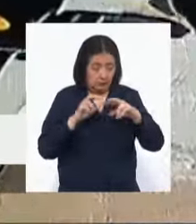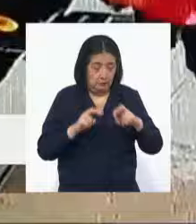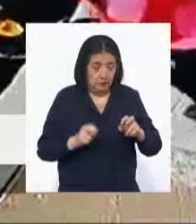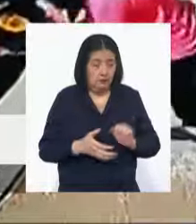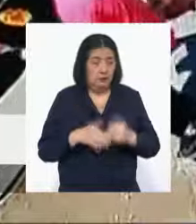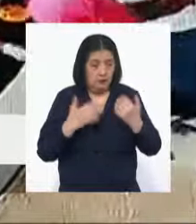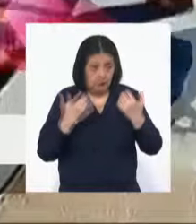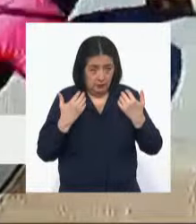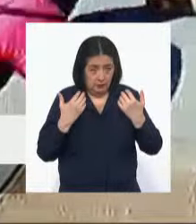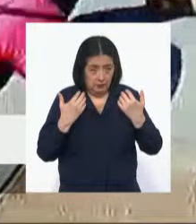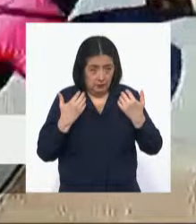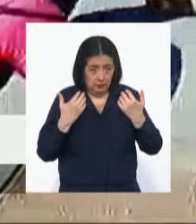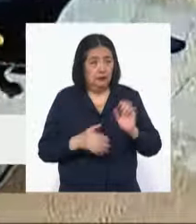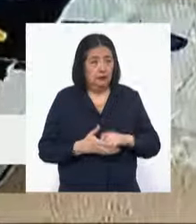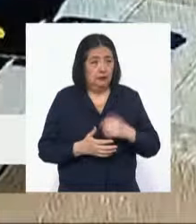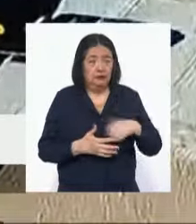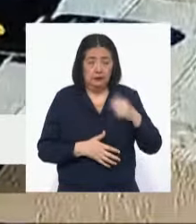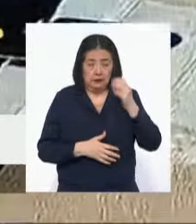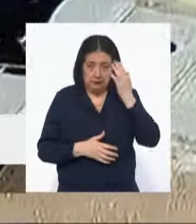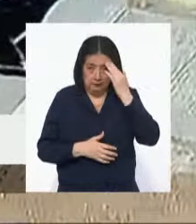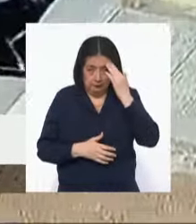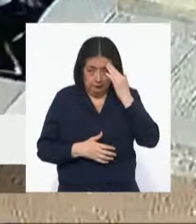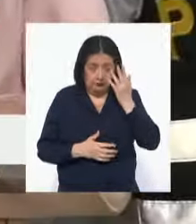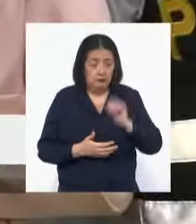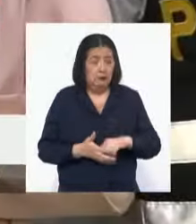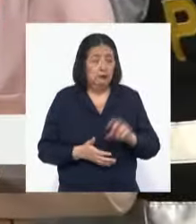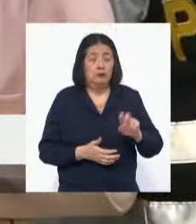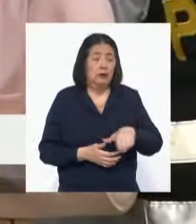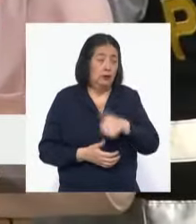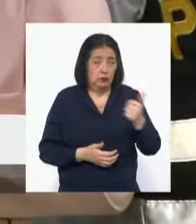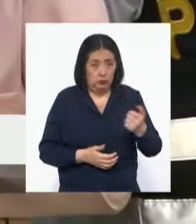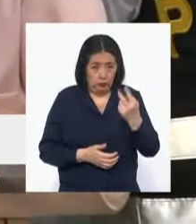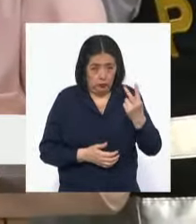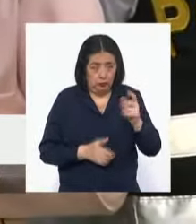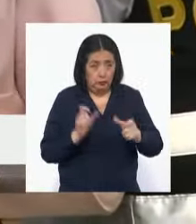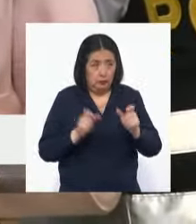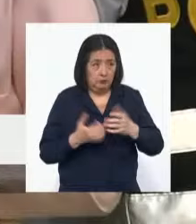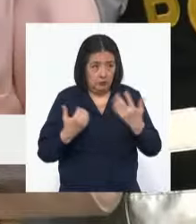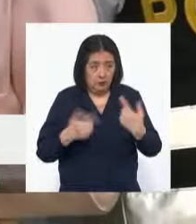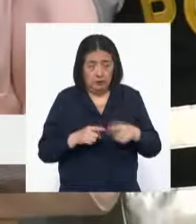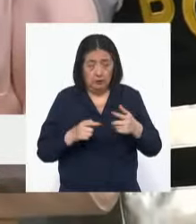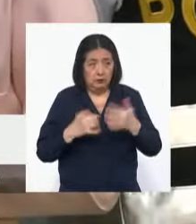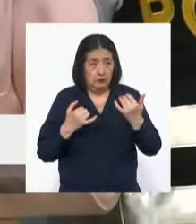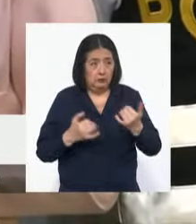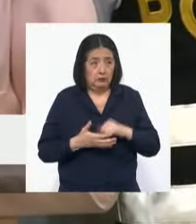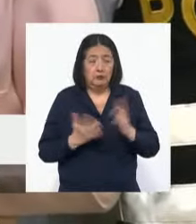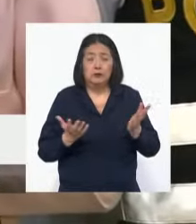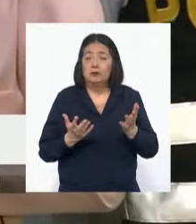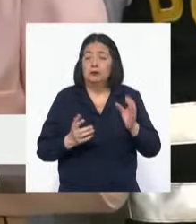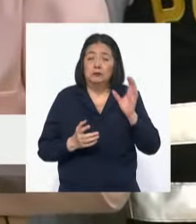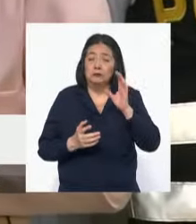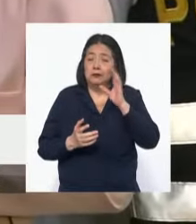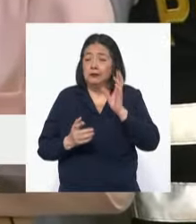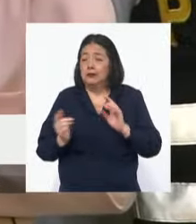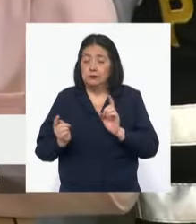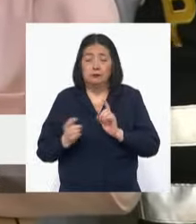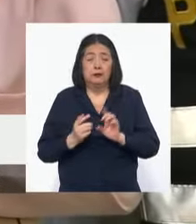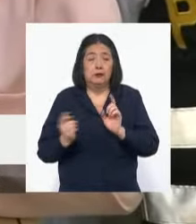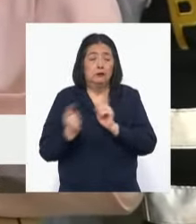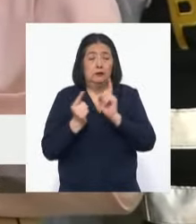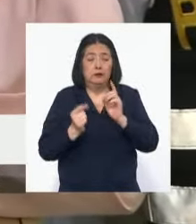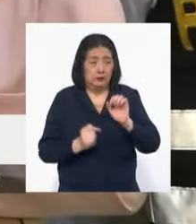ya tendríamos identificado a los otros sujetos, pero estamos en proceso de ubicación. Acá